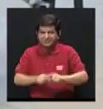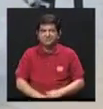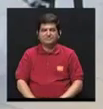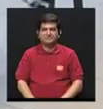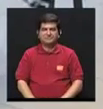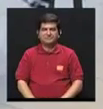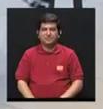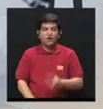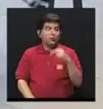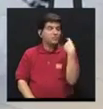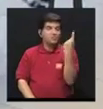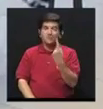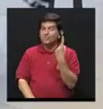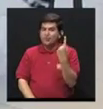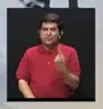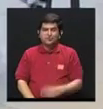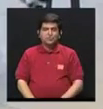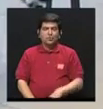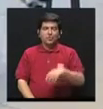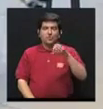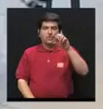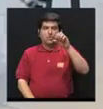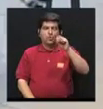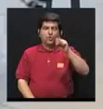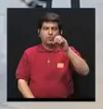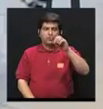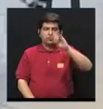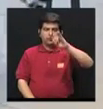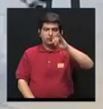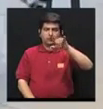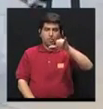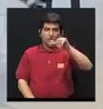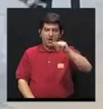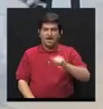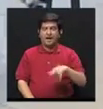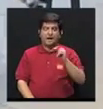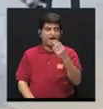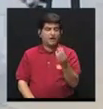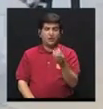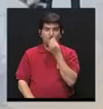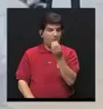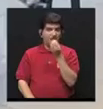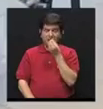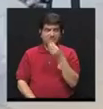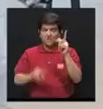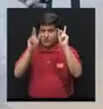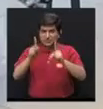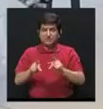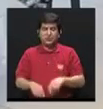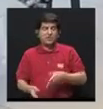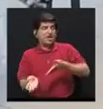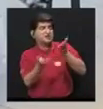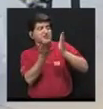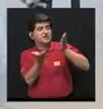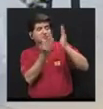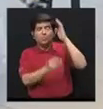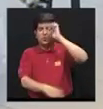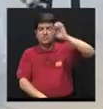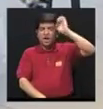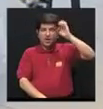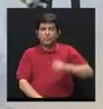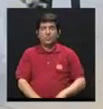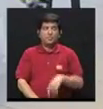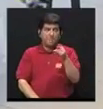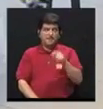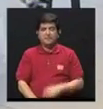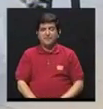solo soja, que en este caso, por ejemplo, ni siquiera va para la alimentación, va para exportar a Europa para cría industrial de